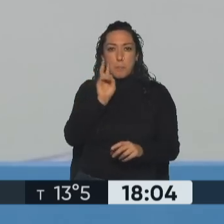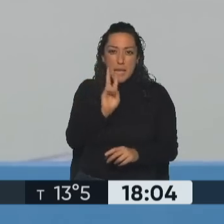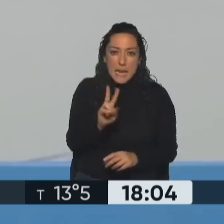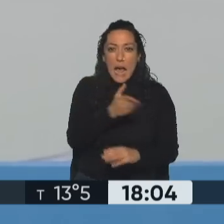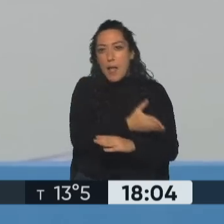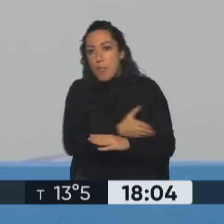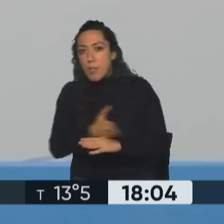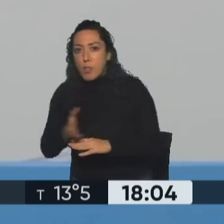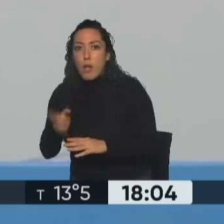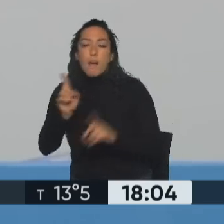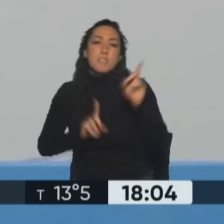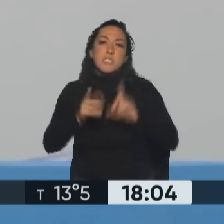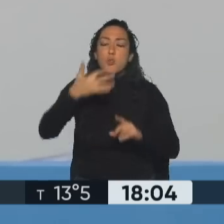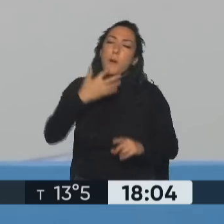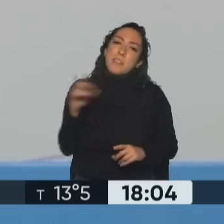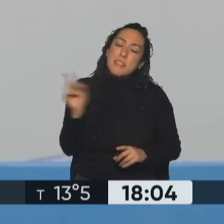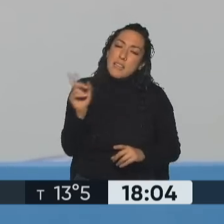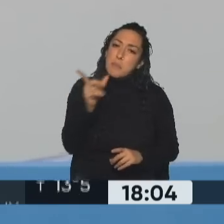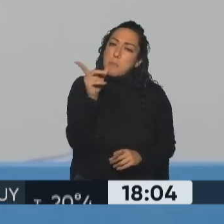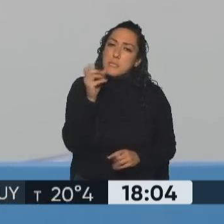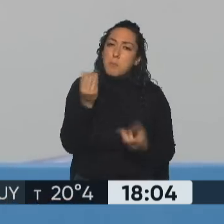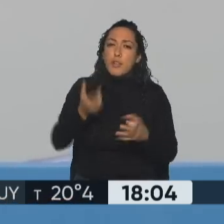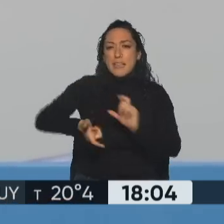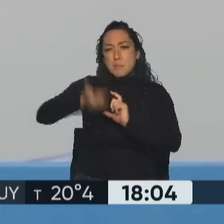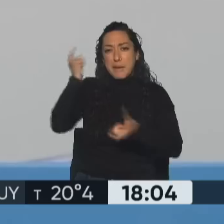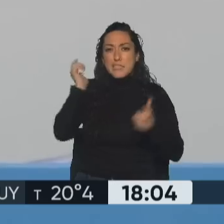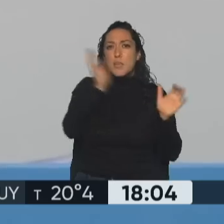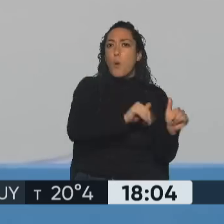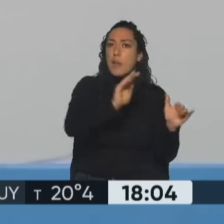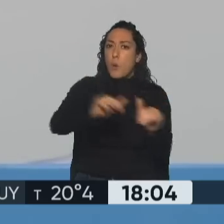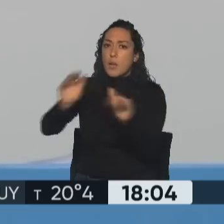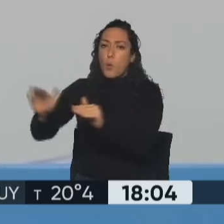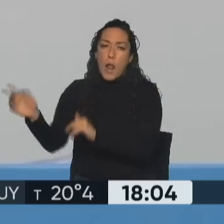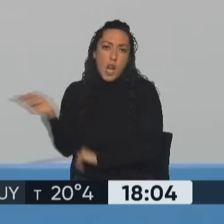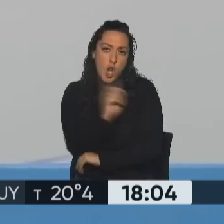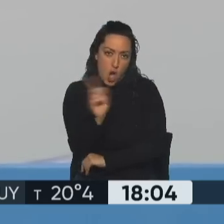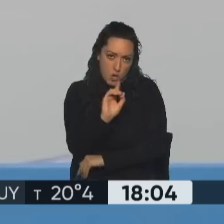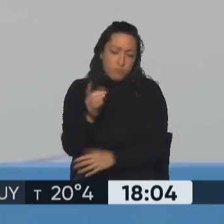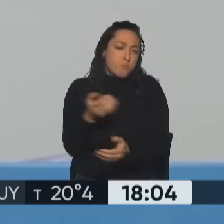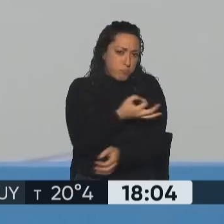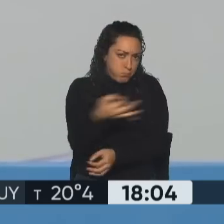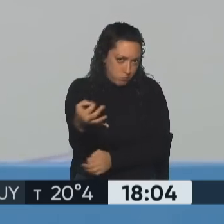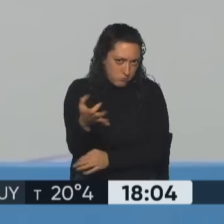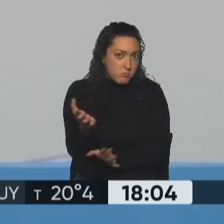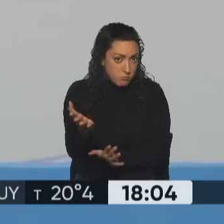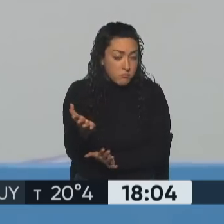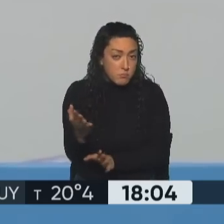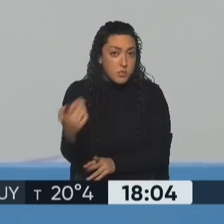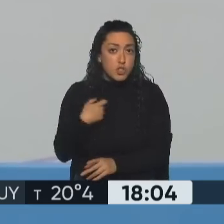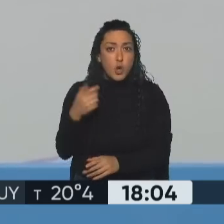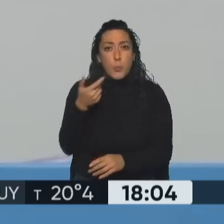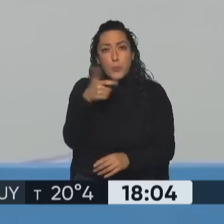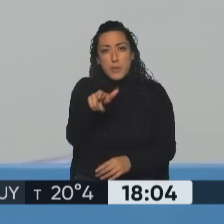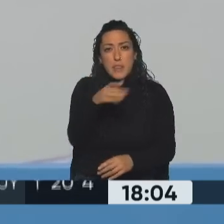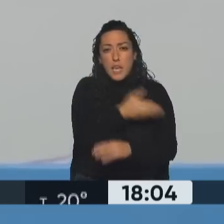vez esto no sea entendido porque tal vez las vivencias no fueron todas iguales. Y es cierto que no fueron todas iguales. Yo veía el video de